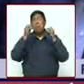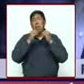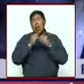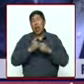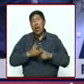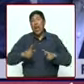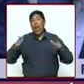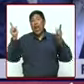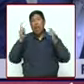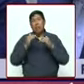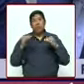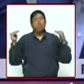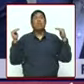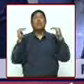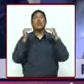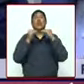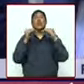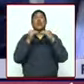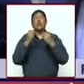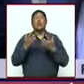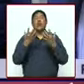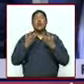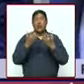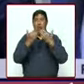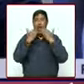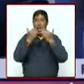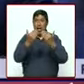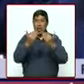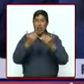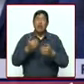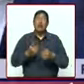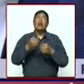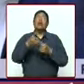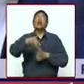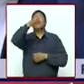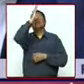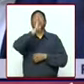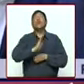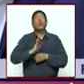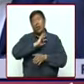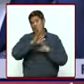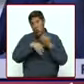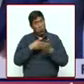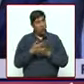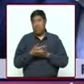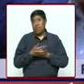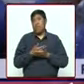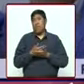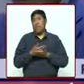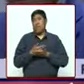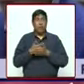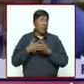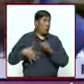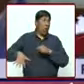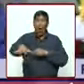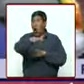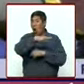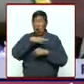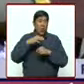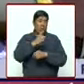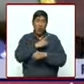libre y justo. Quiero agradecer en especial a Dios y a todos, pero todos